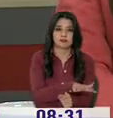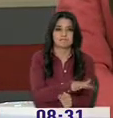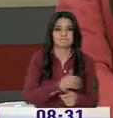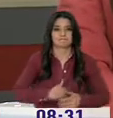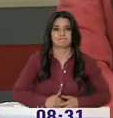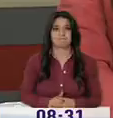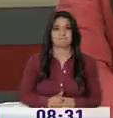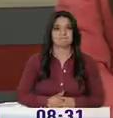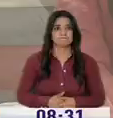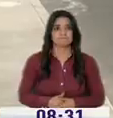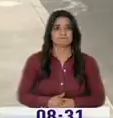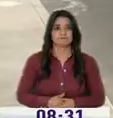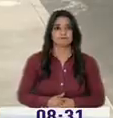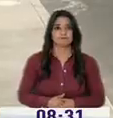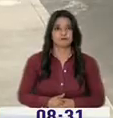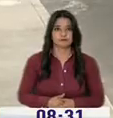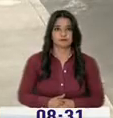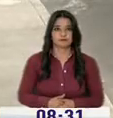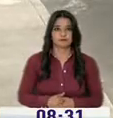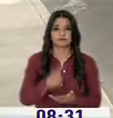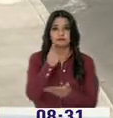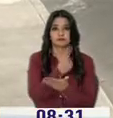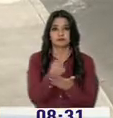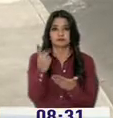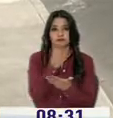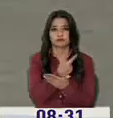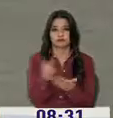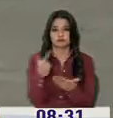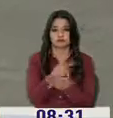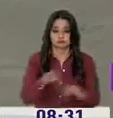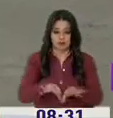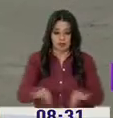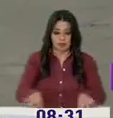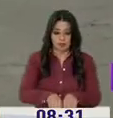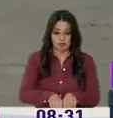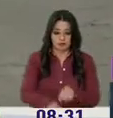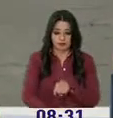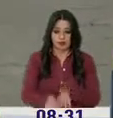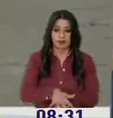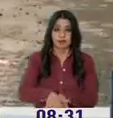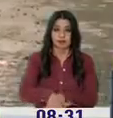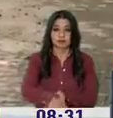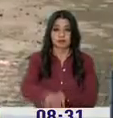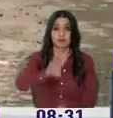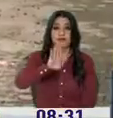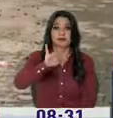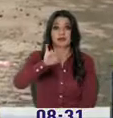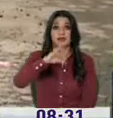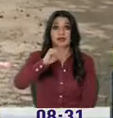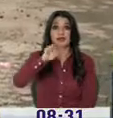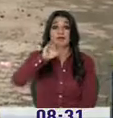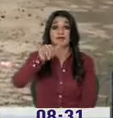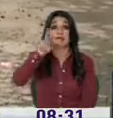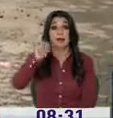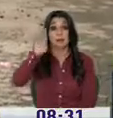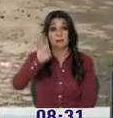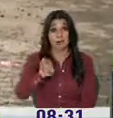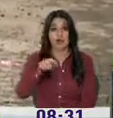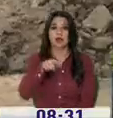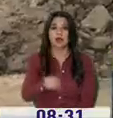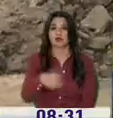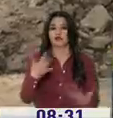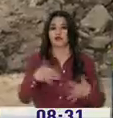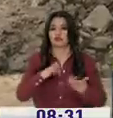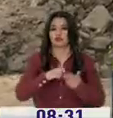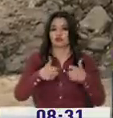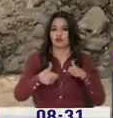asfalto. Por varias semanas, una fuga de agua sobre la calle Vilcabamba fue el dolor de cabeza de los vecinos del